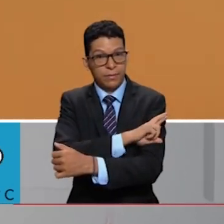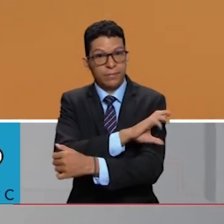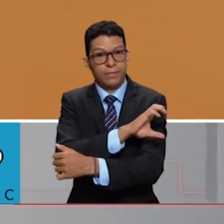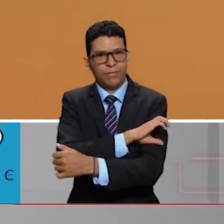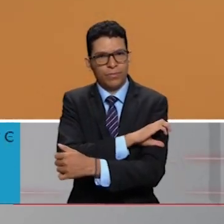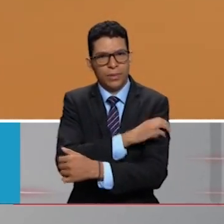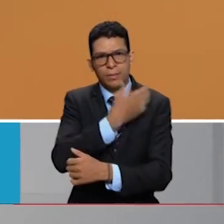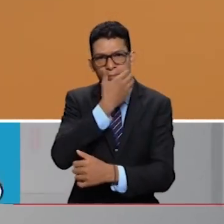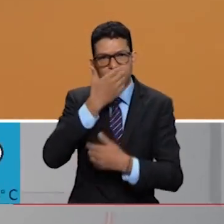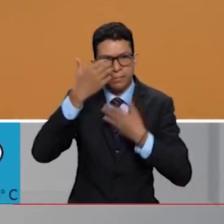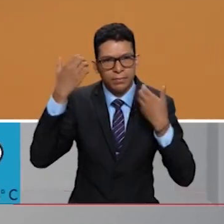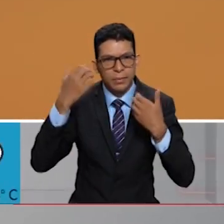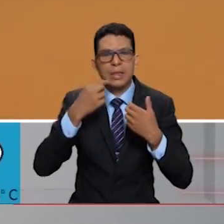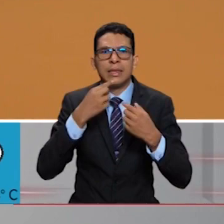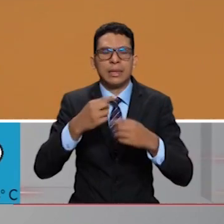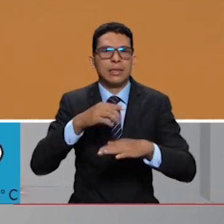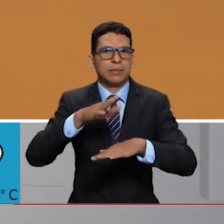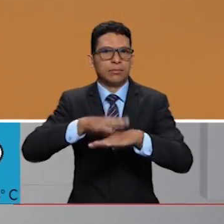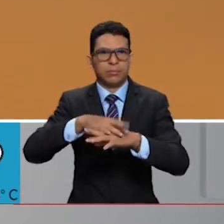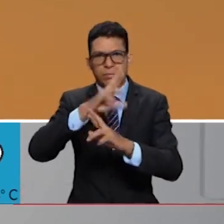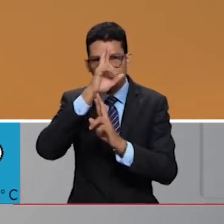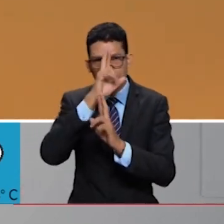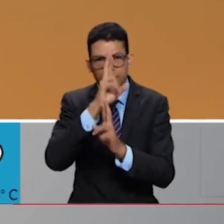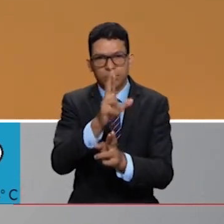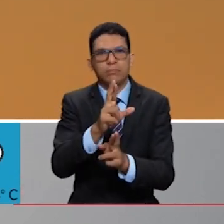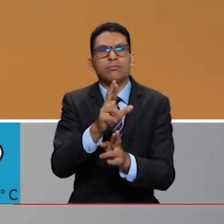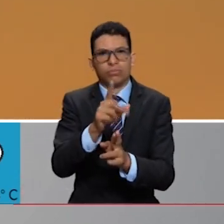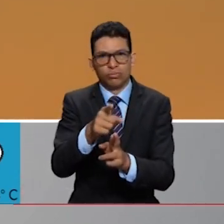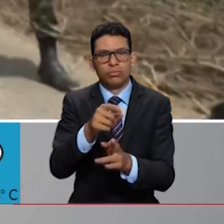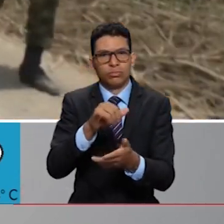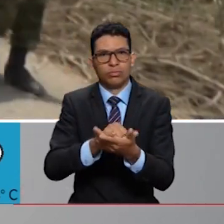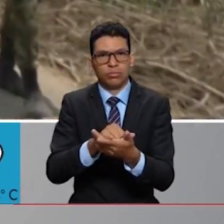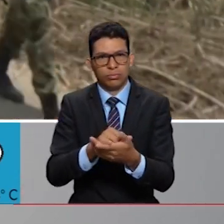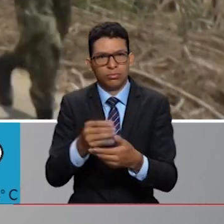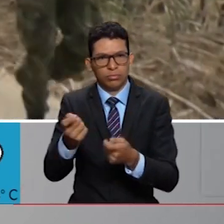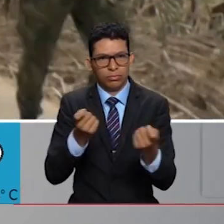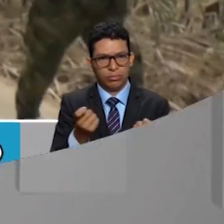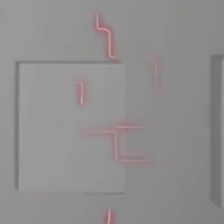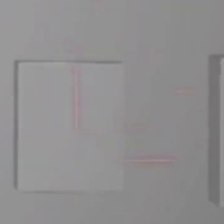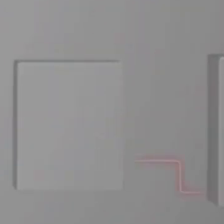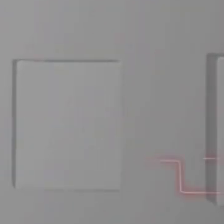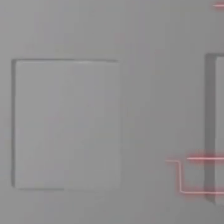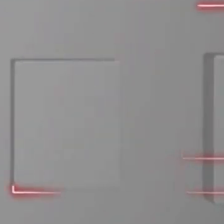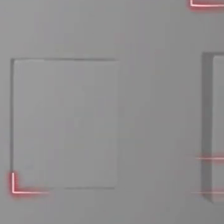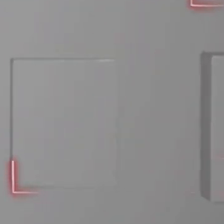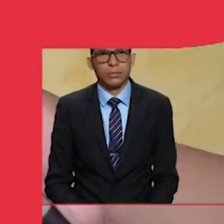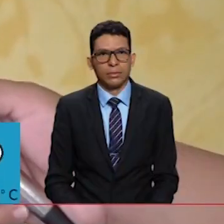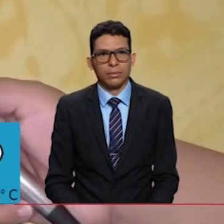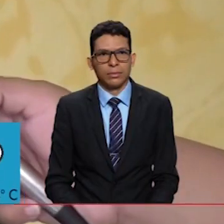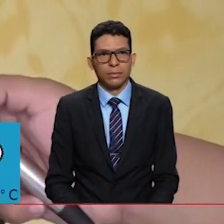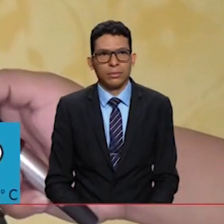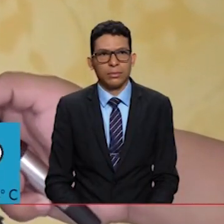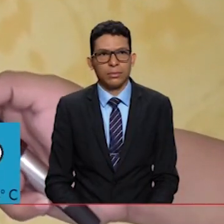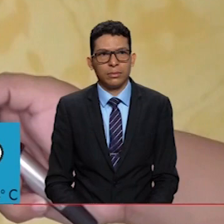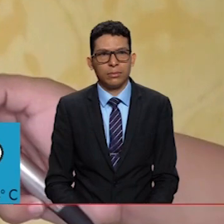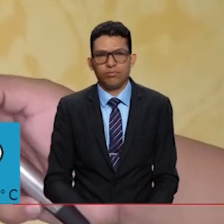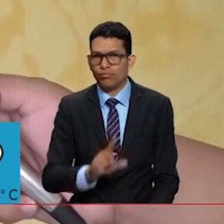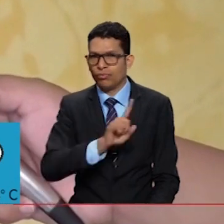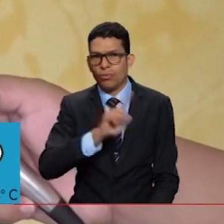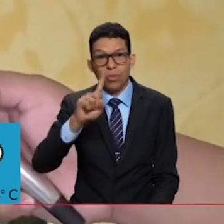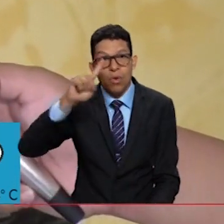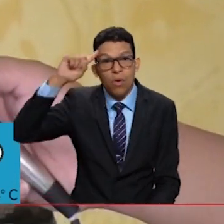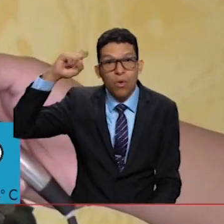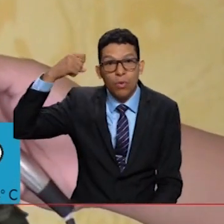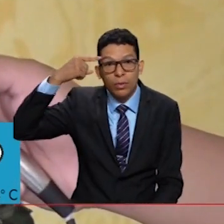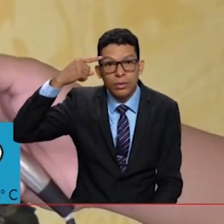gobierno a respetar el cese unilateral planteado por esta organización no es un tema de